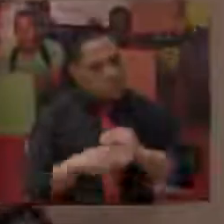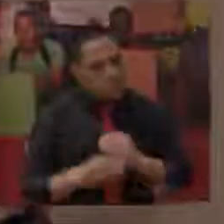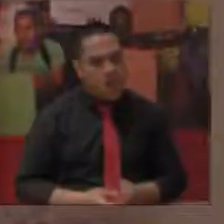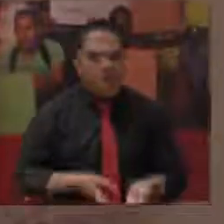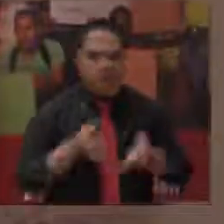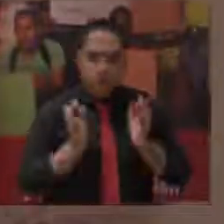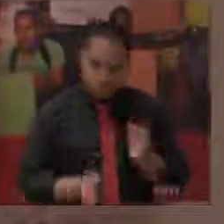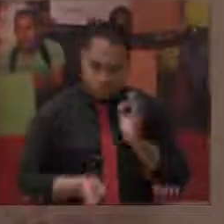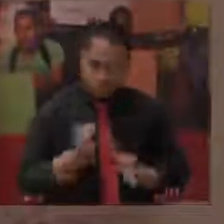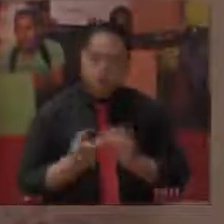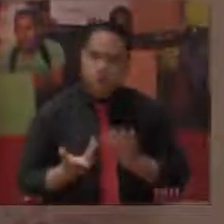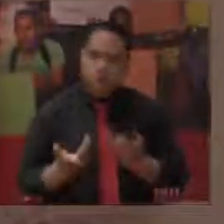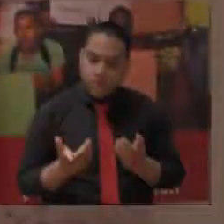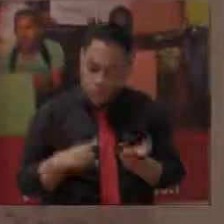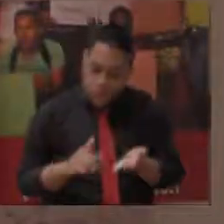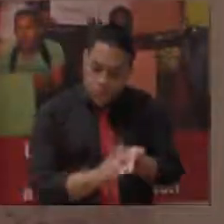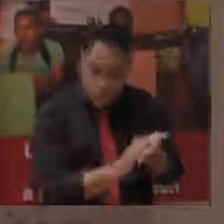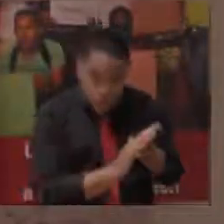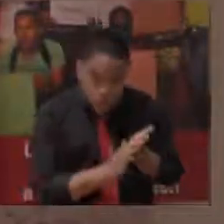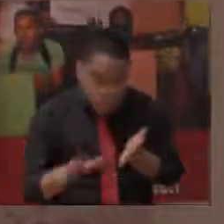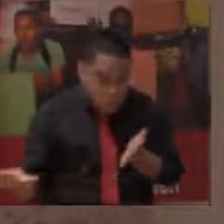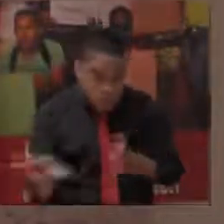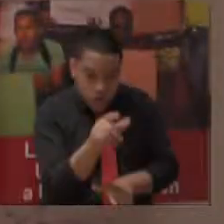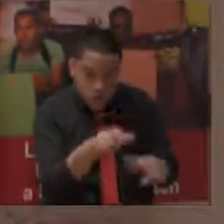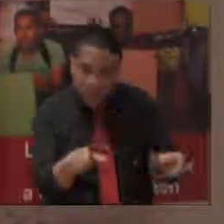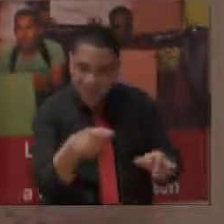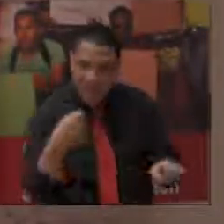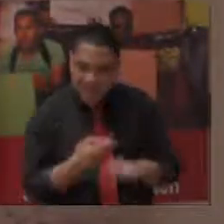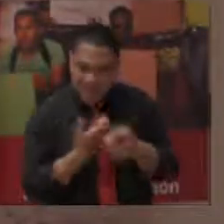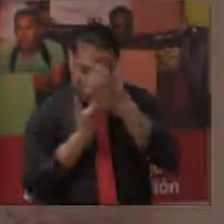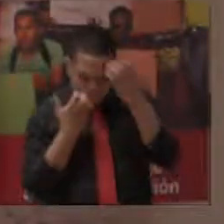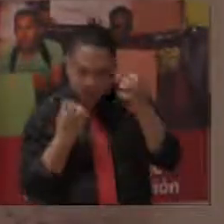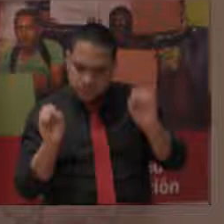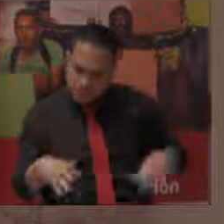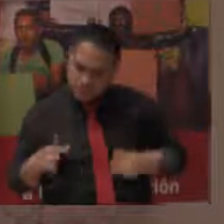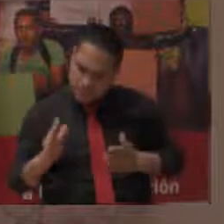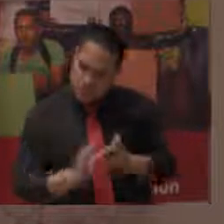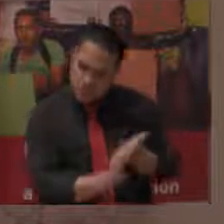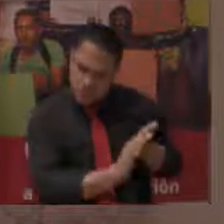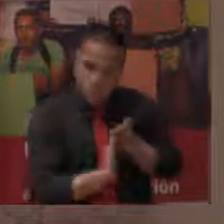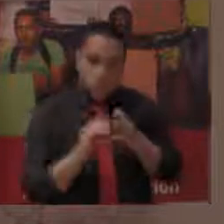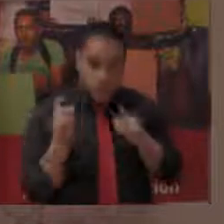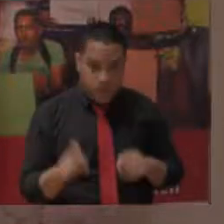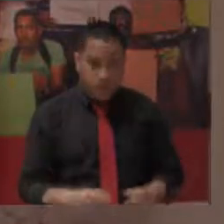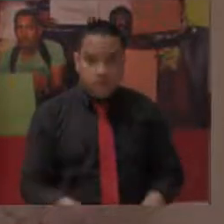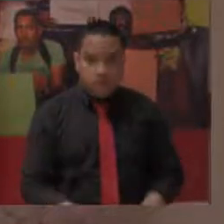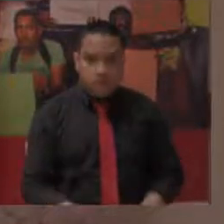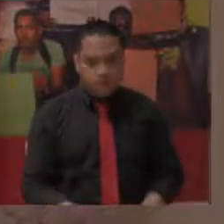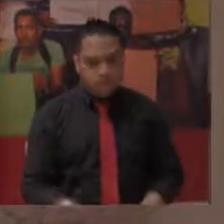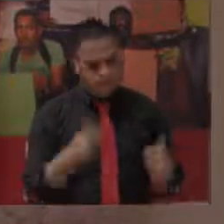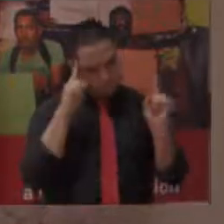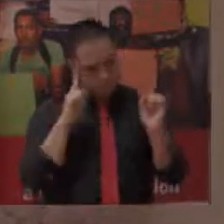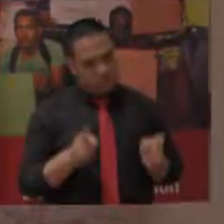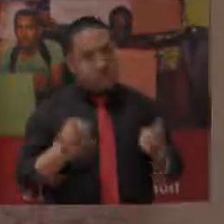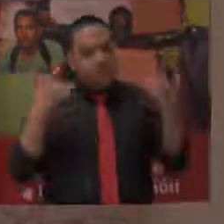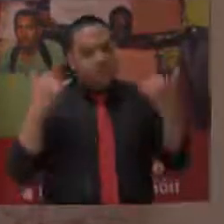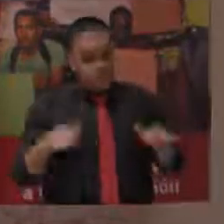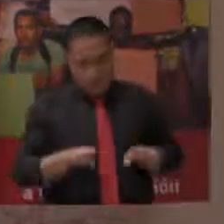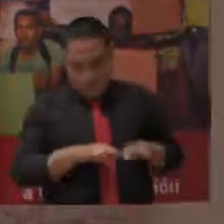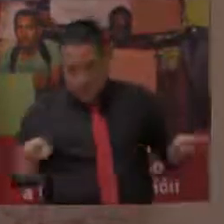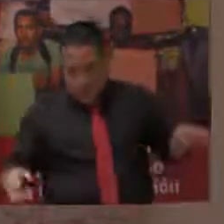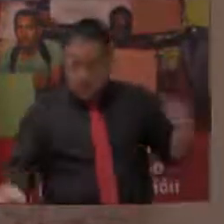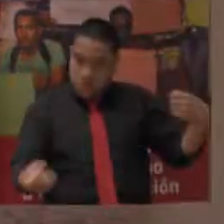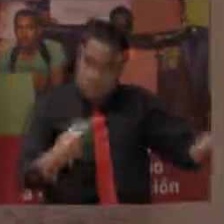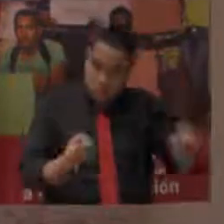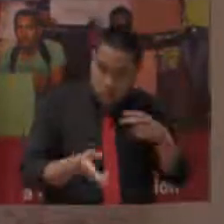y una solución integral para todos los actores del conflicto armado. Con estas conclusiones damos finalizado el panel. Les